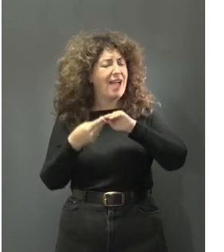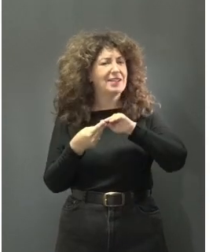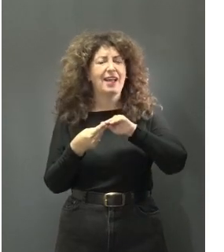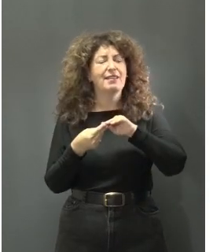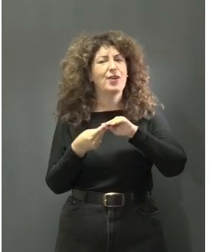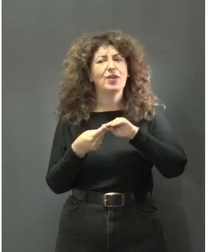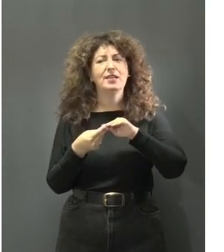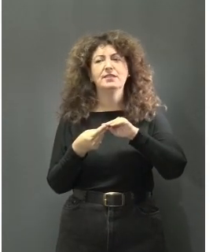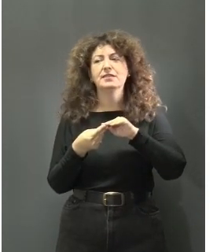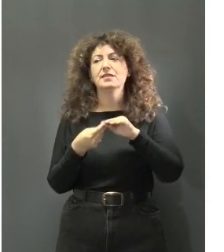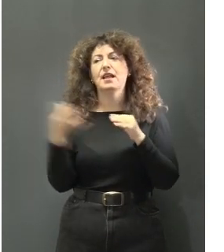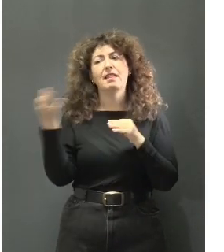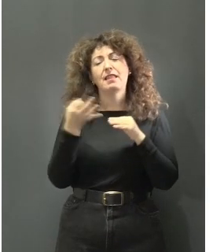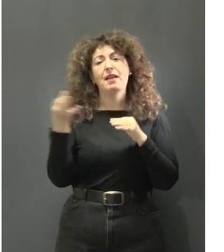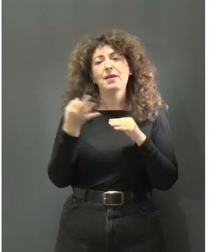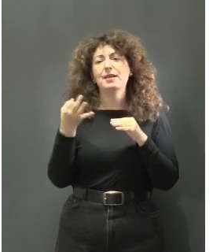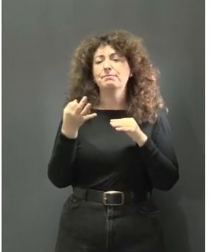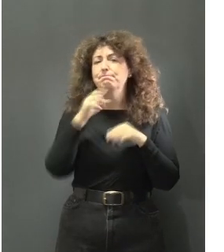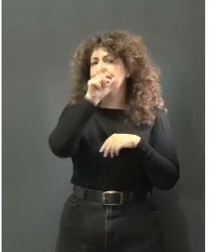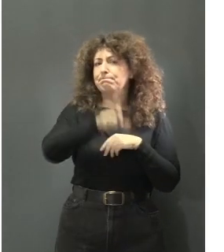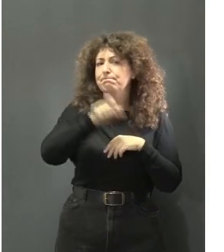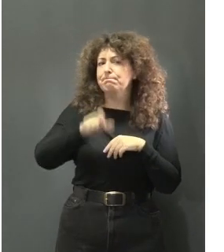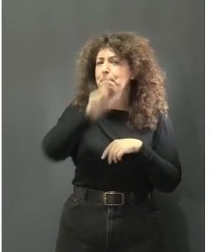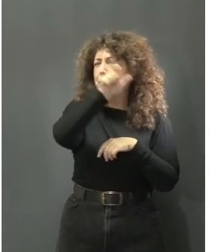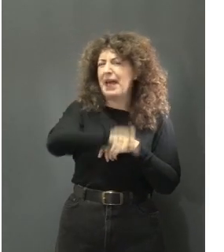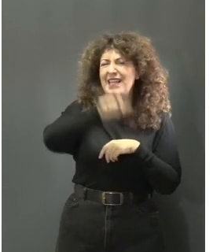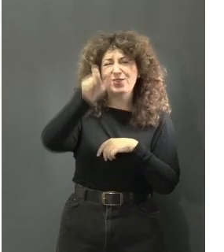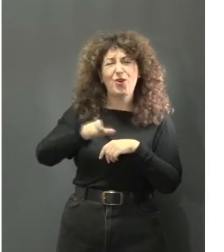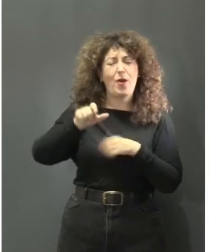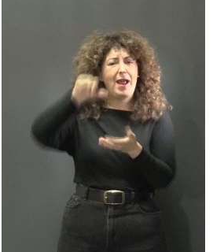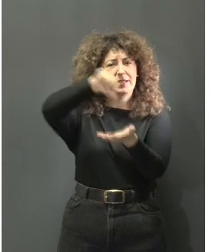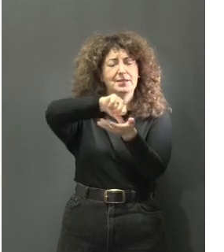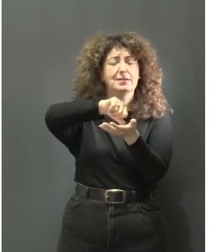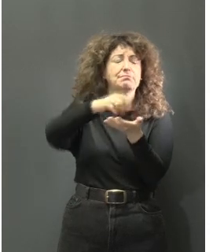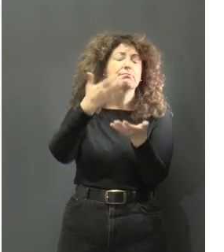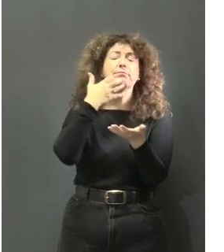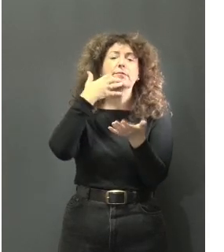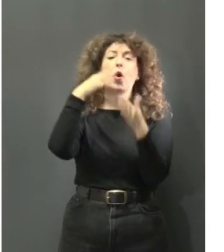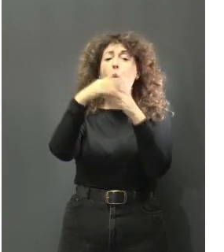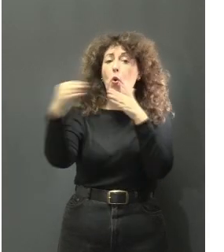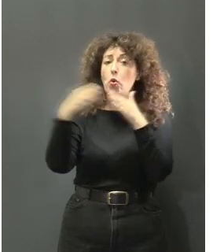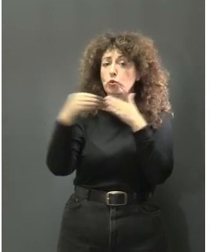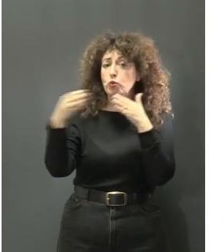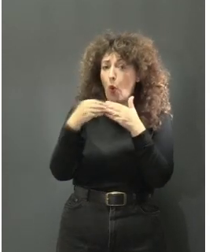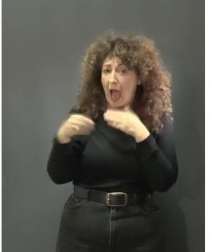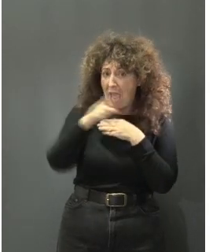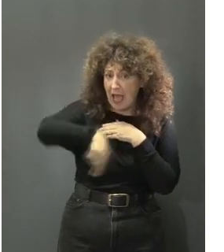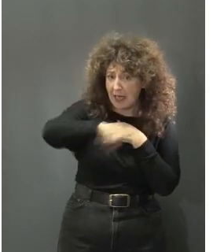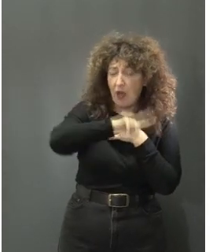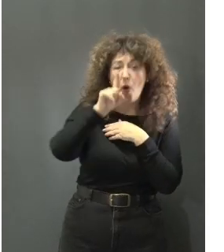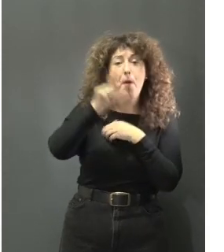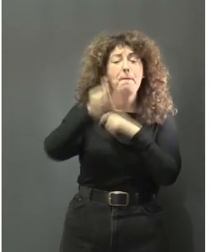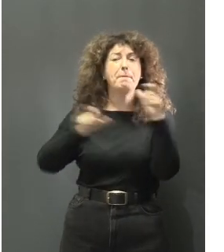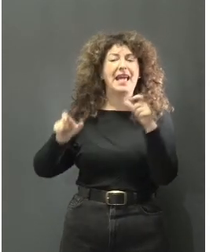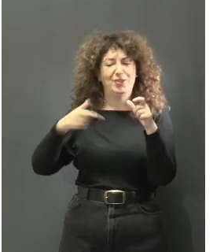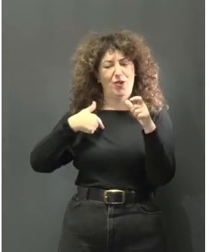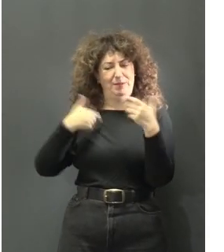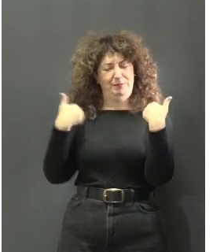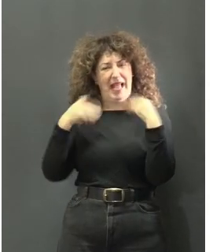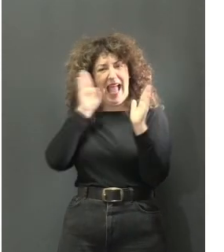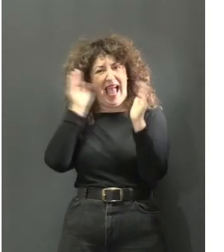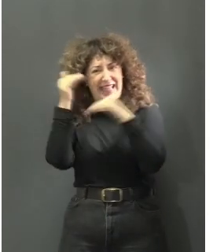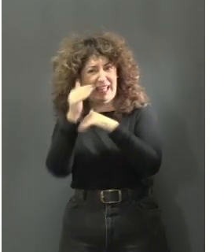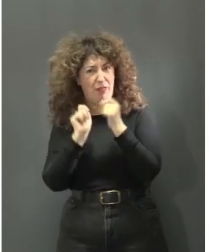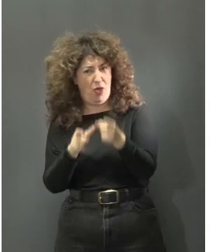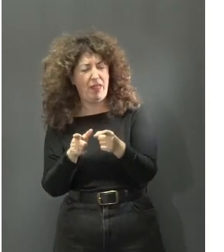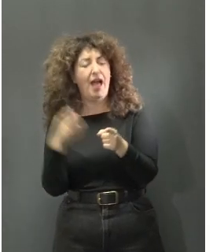que, o sea, el colocar a la persona, tanto personas usuarias como personas que tienen que prestar atención, hay